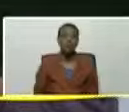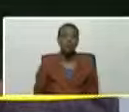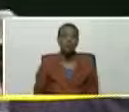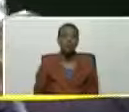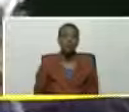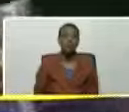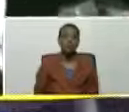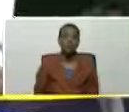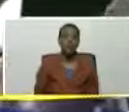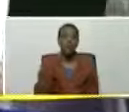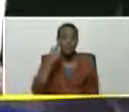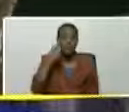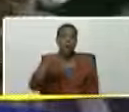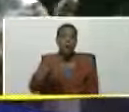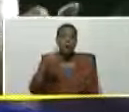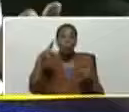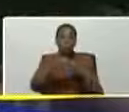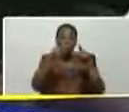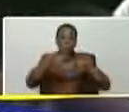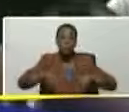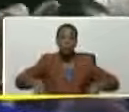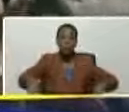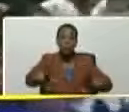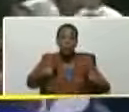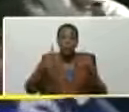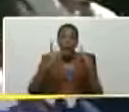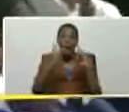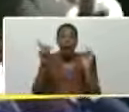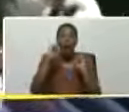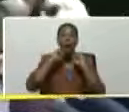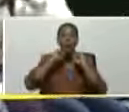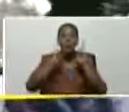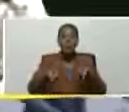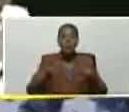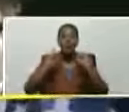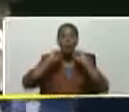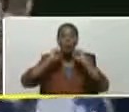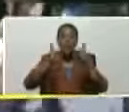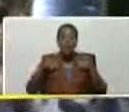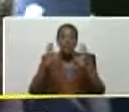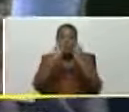Bueno, vamos inaugurando pues este tramo de la autopista.